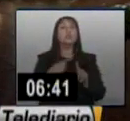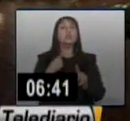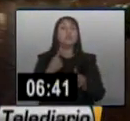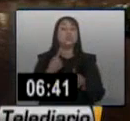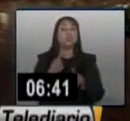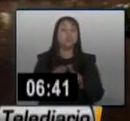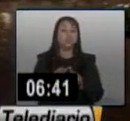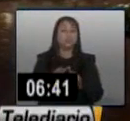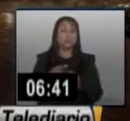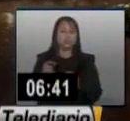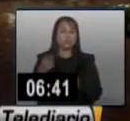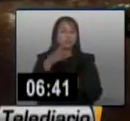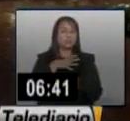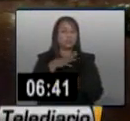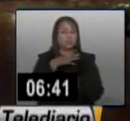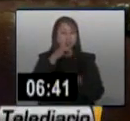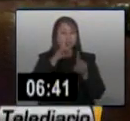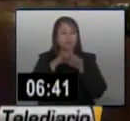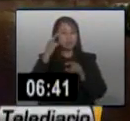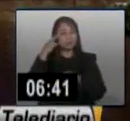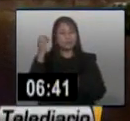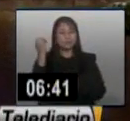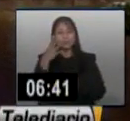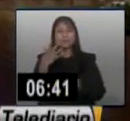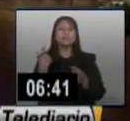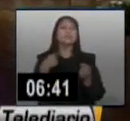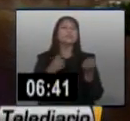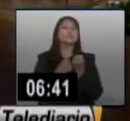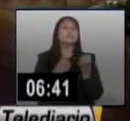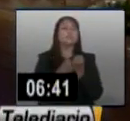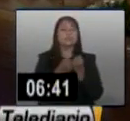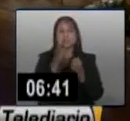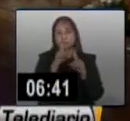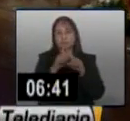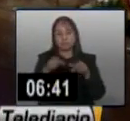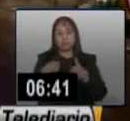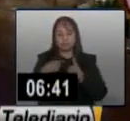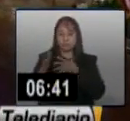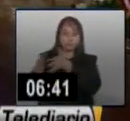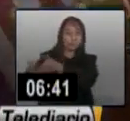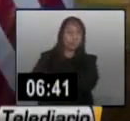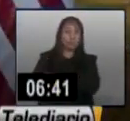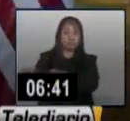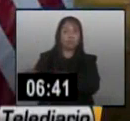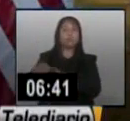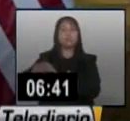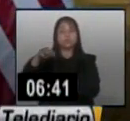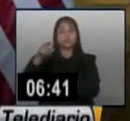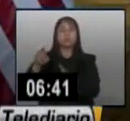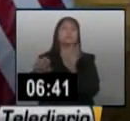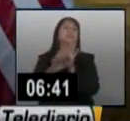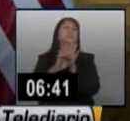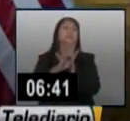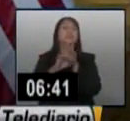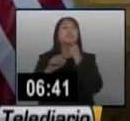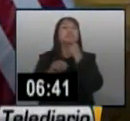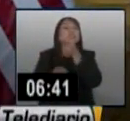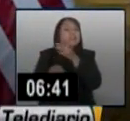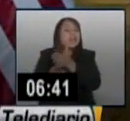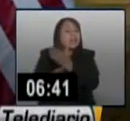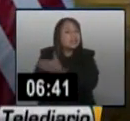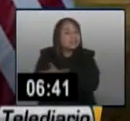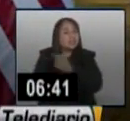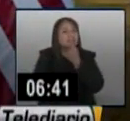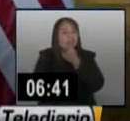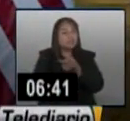ahí vemos la capacidad que tenemos para dar apoyo a que la gente permanezca en su país, lo vemos como ejemplo lo que dije antes,